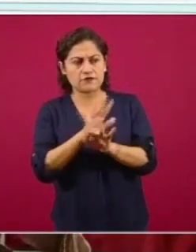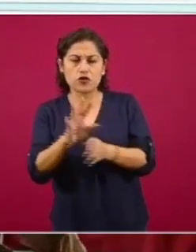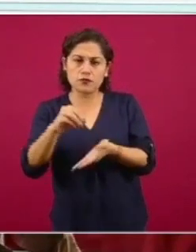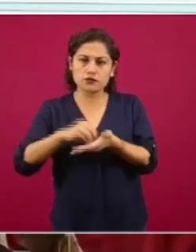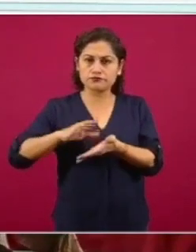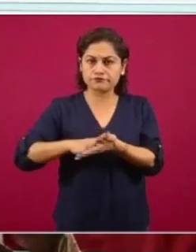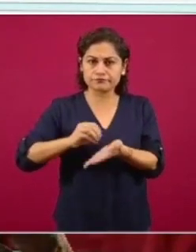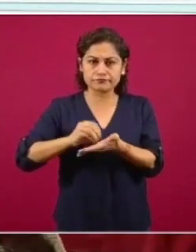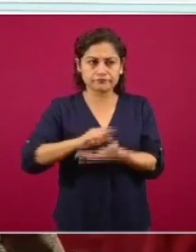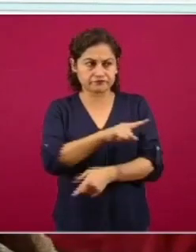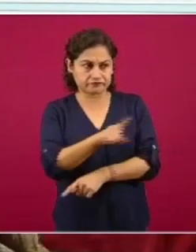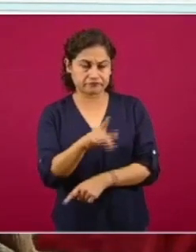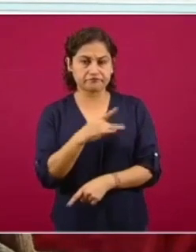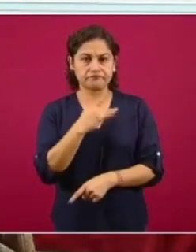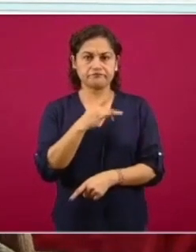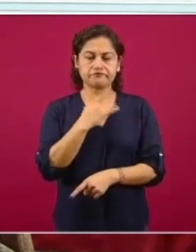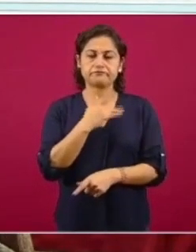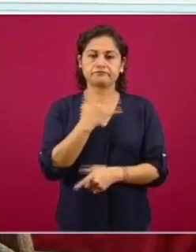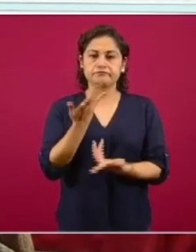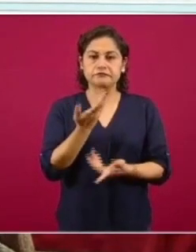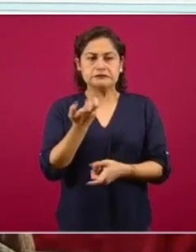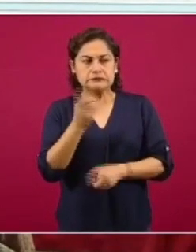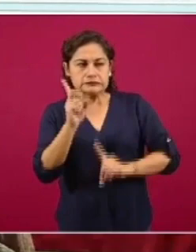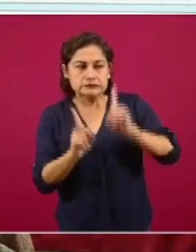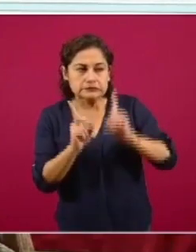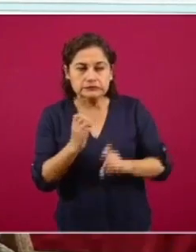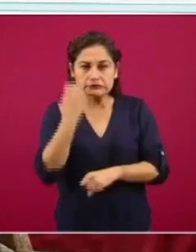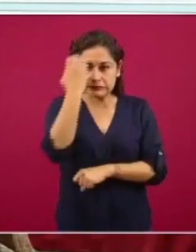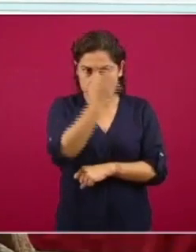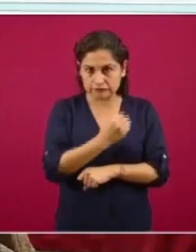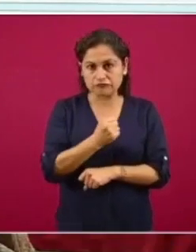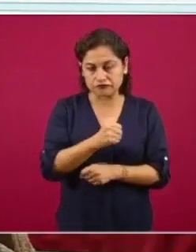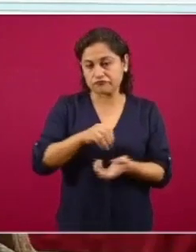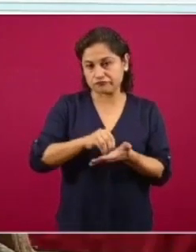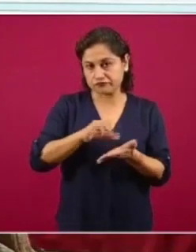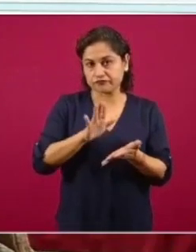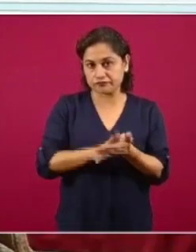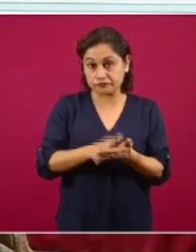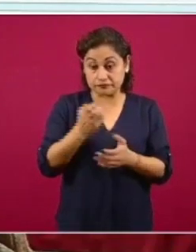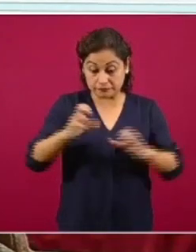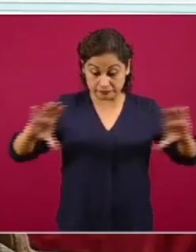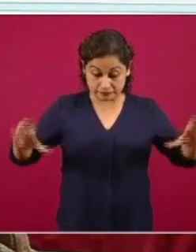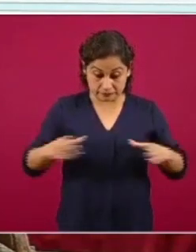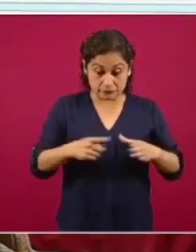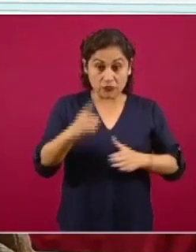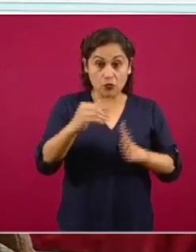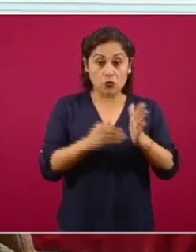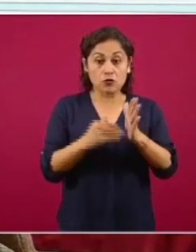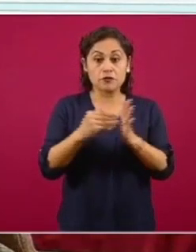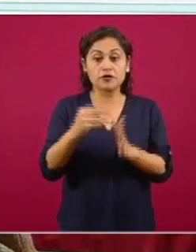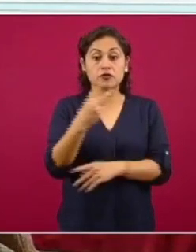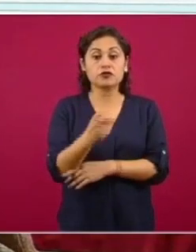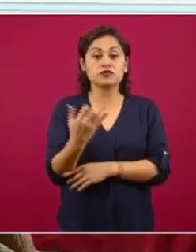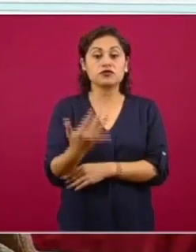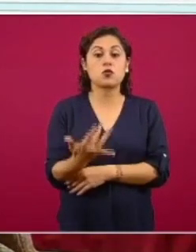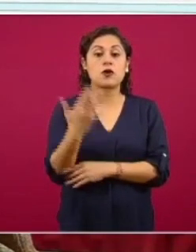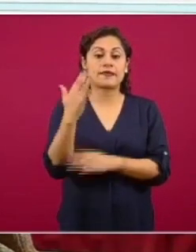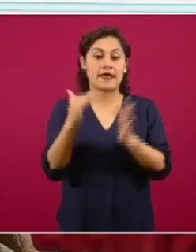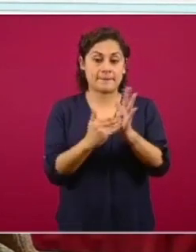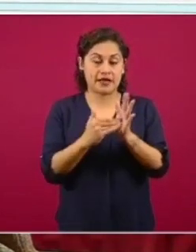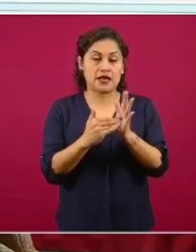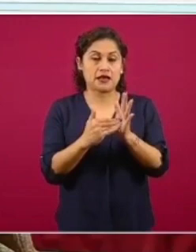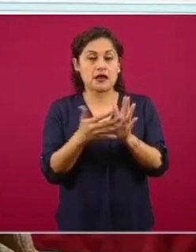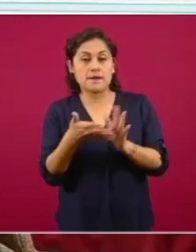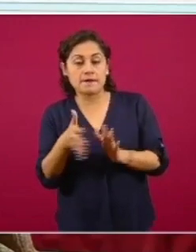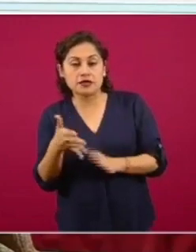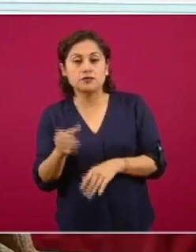y calificaron como casos sospechosos, de los cuales el total de 1.250.000, un poco más,